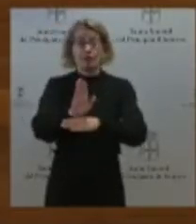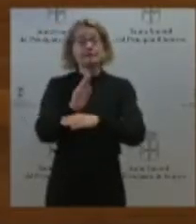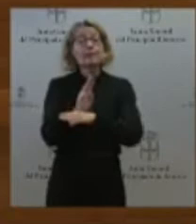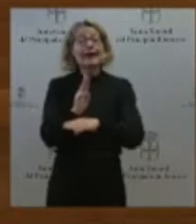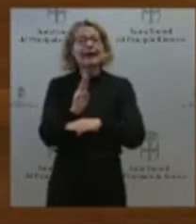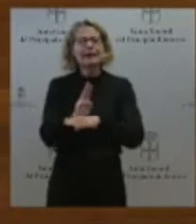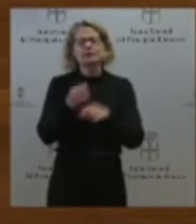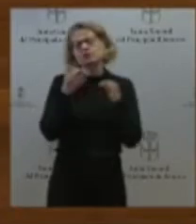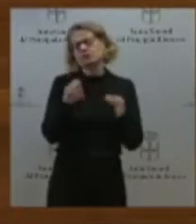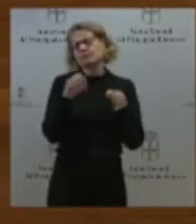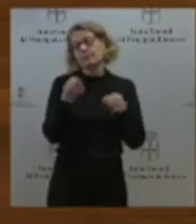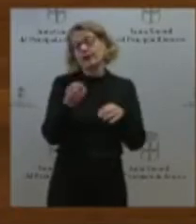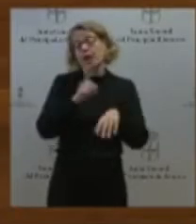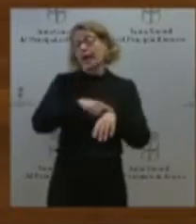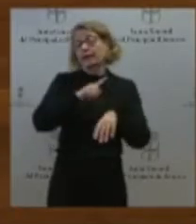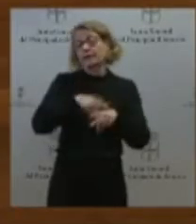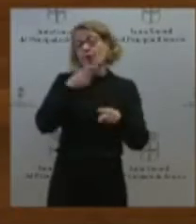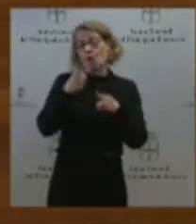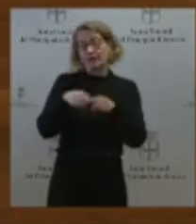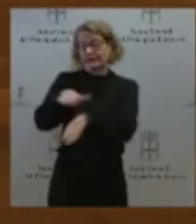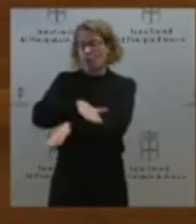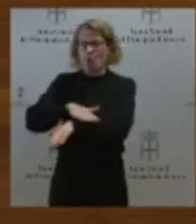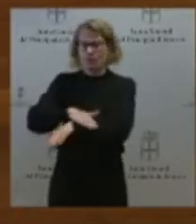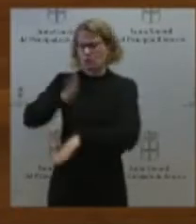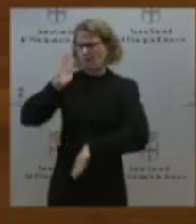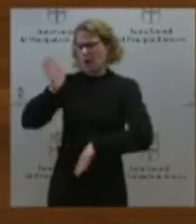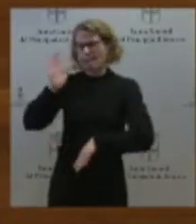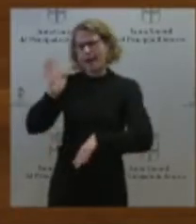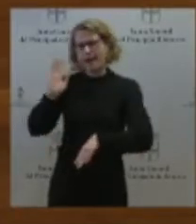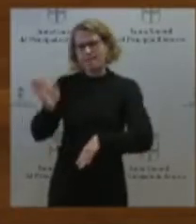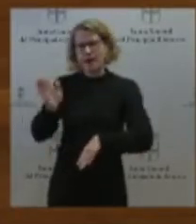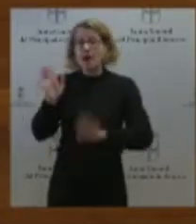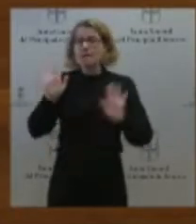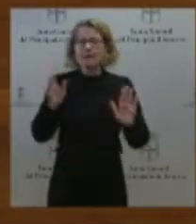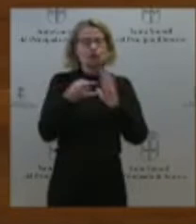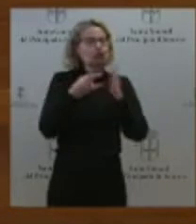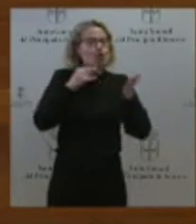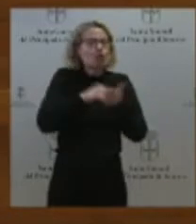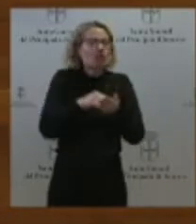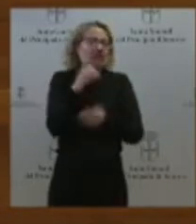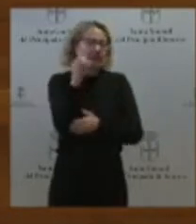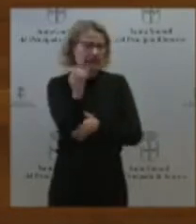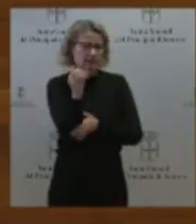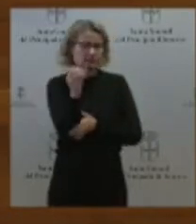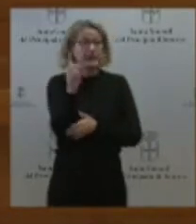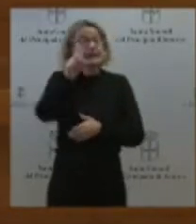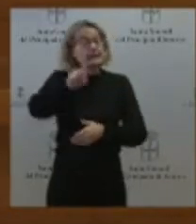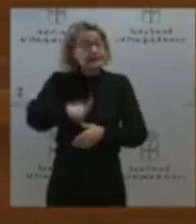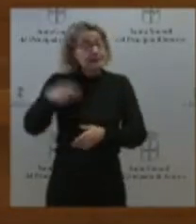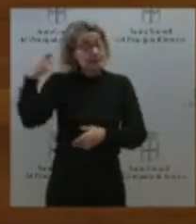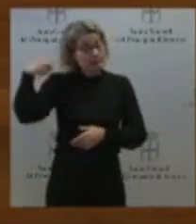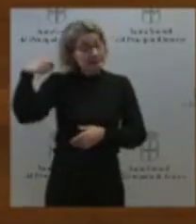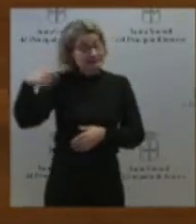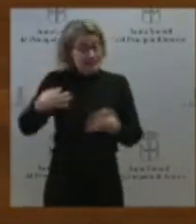soluciones viables. Del mismo modo, es habitual que el presidente del Gobierno tienda a utilizar su exposición para presumir de los saberes del